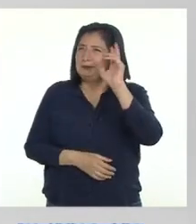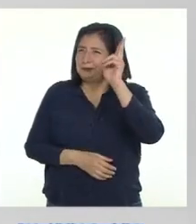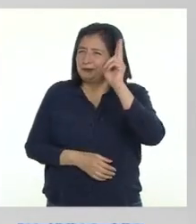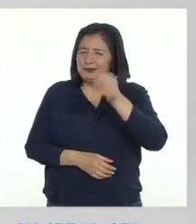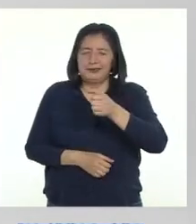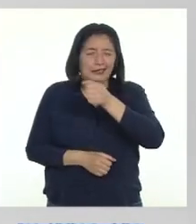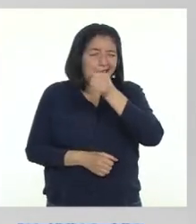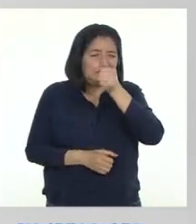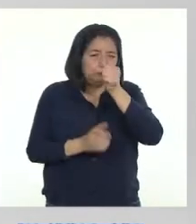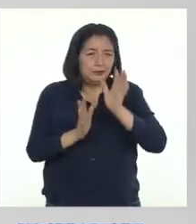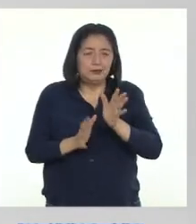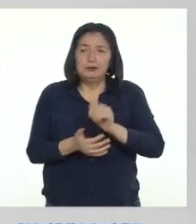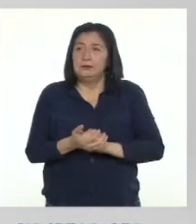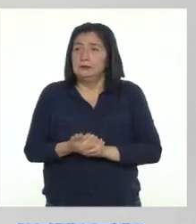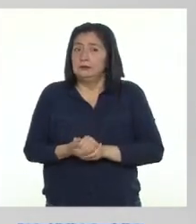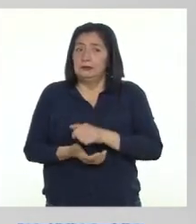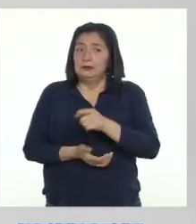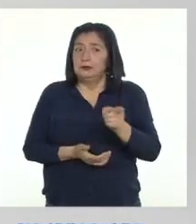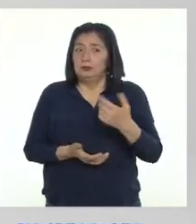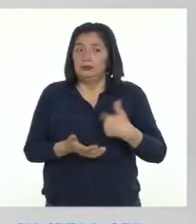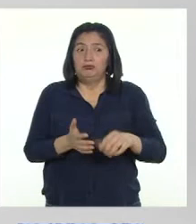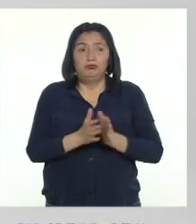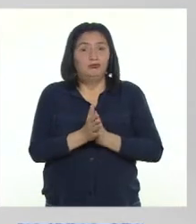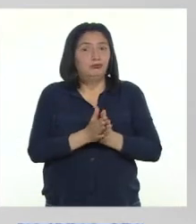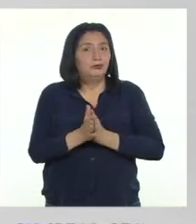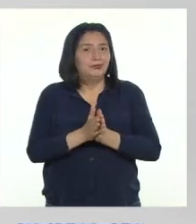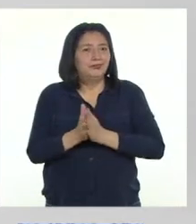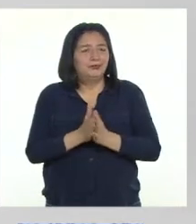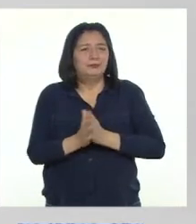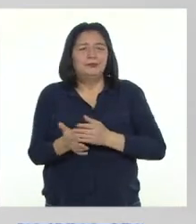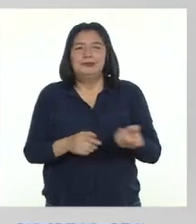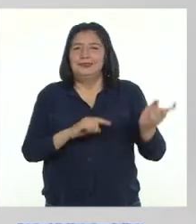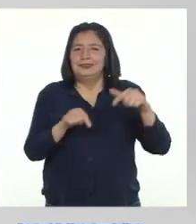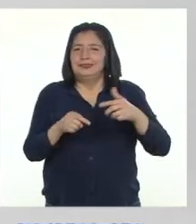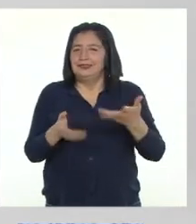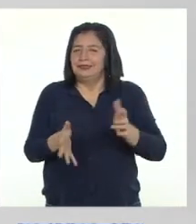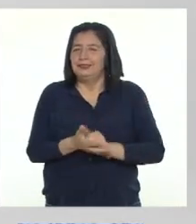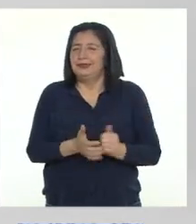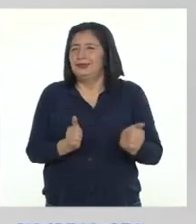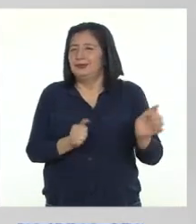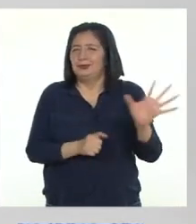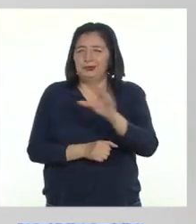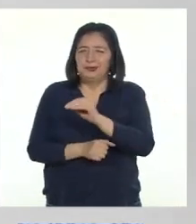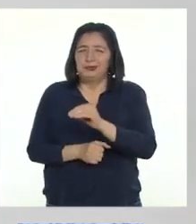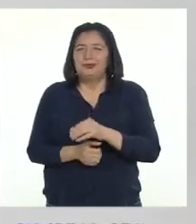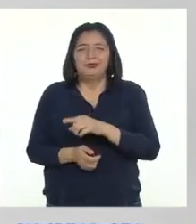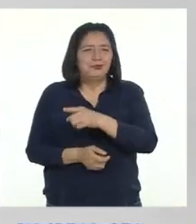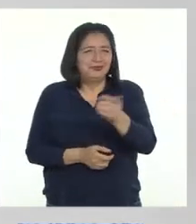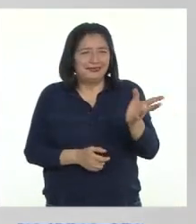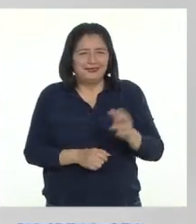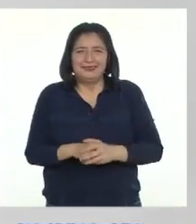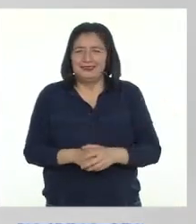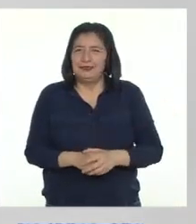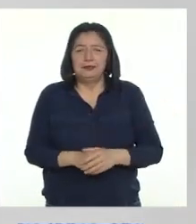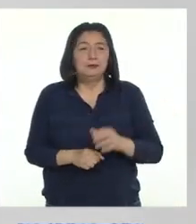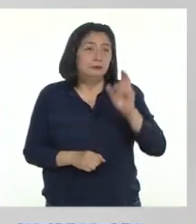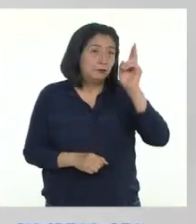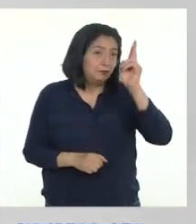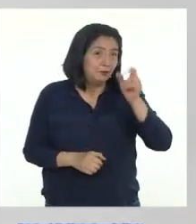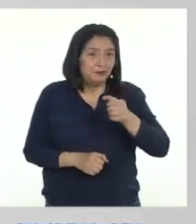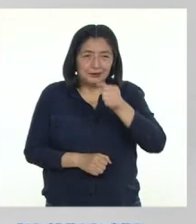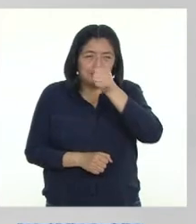maestra exploradora. Ella está muy entusiasmada de estar aquí con todas y todos ustedes.